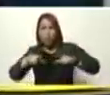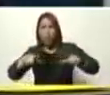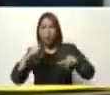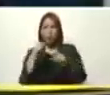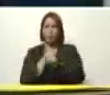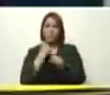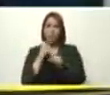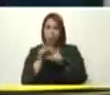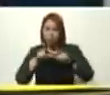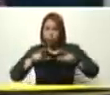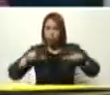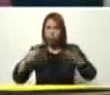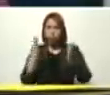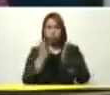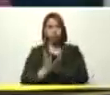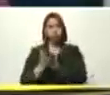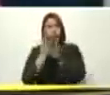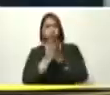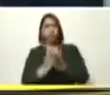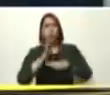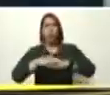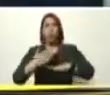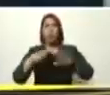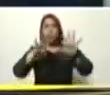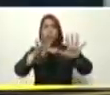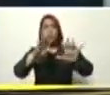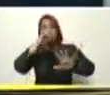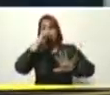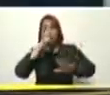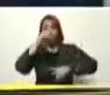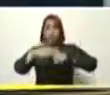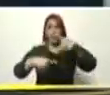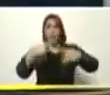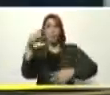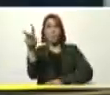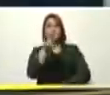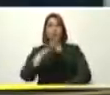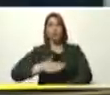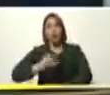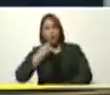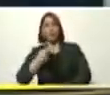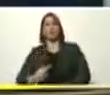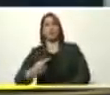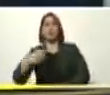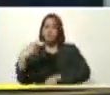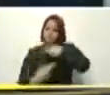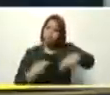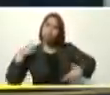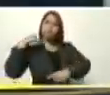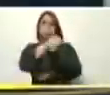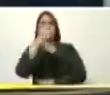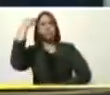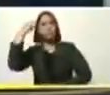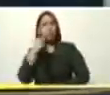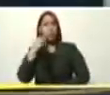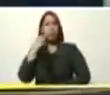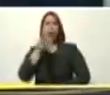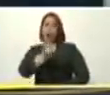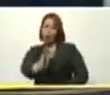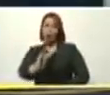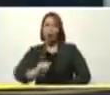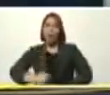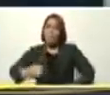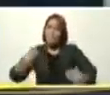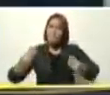lugar de estudio, porque 9 años después Venezuela puede decir: la revolución bolivariana está